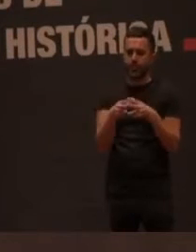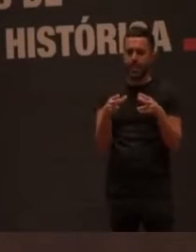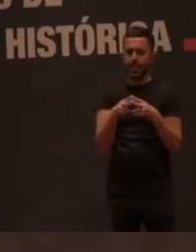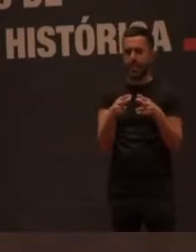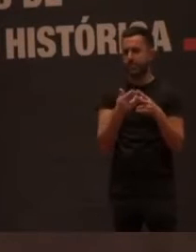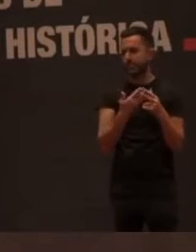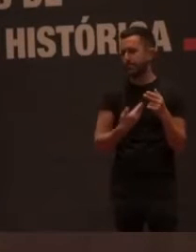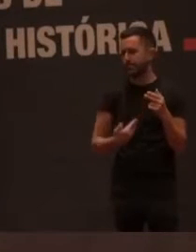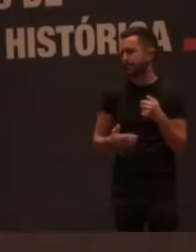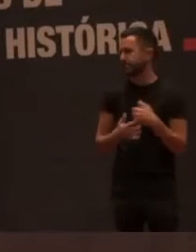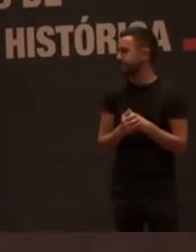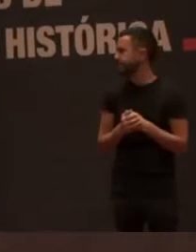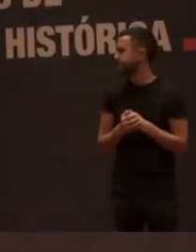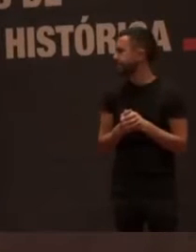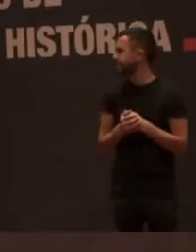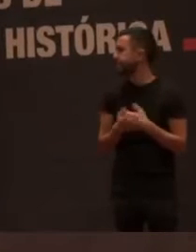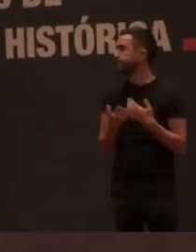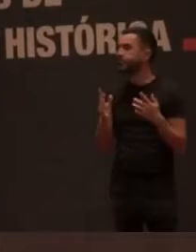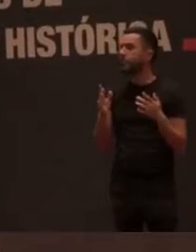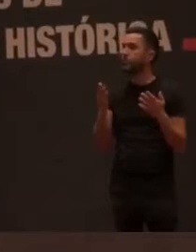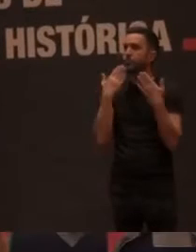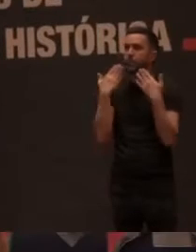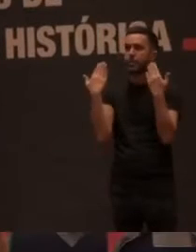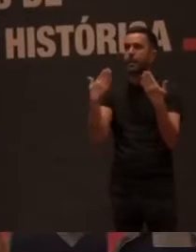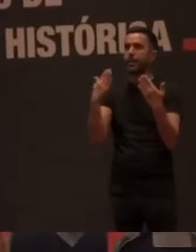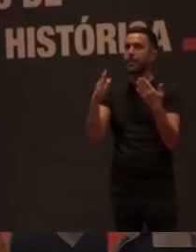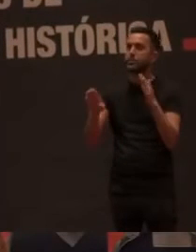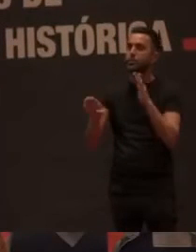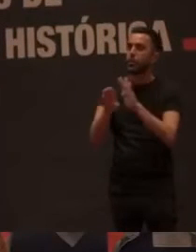Muchas gracias. Seguimos con la siguiente.